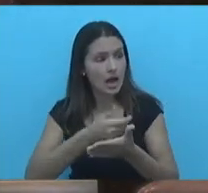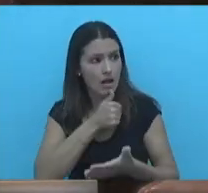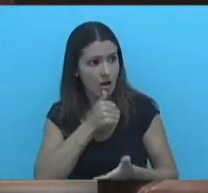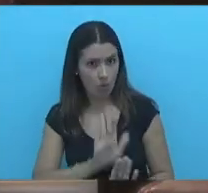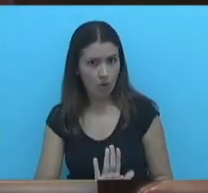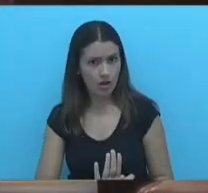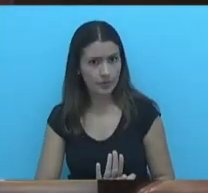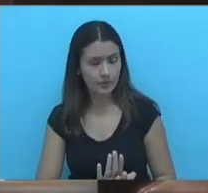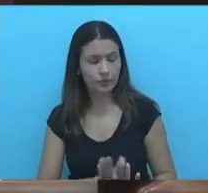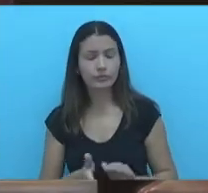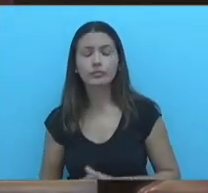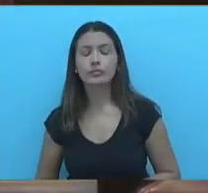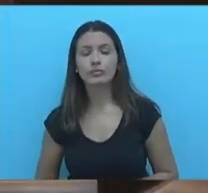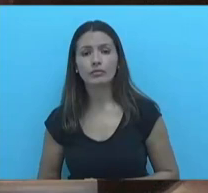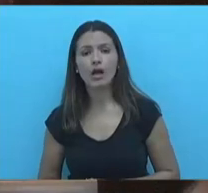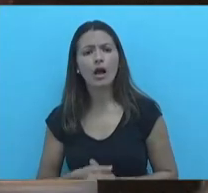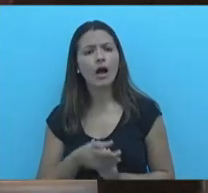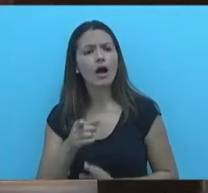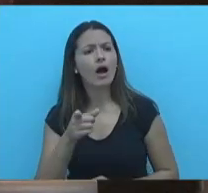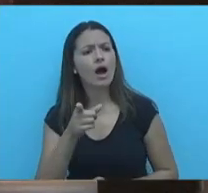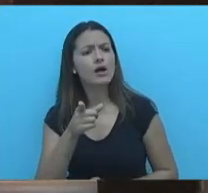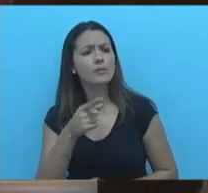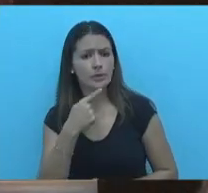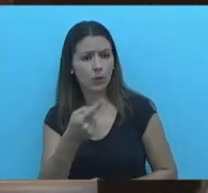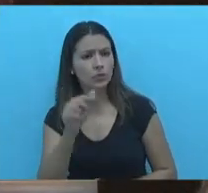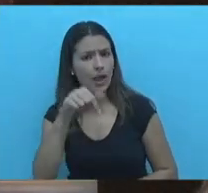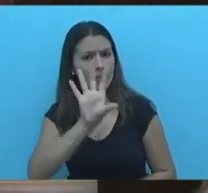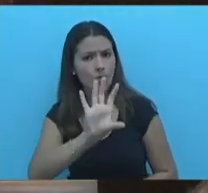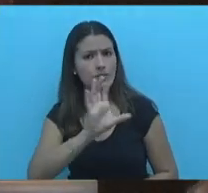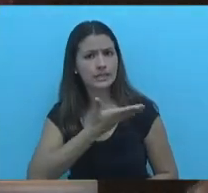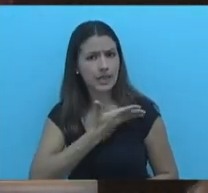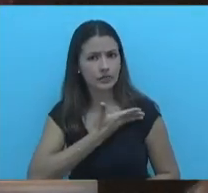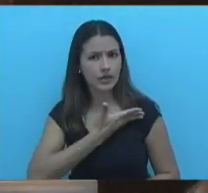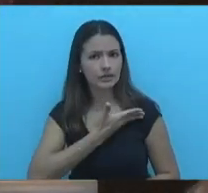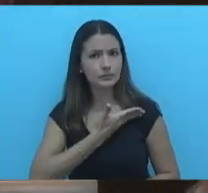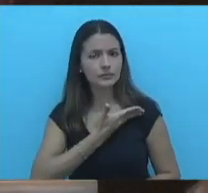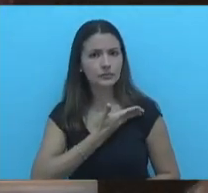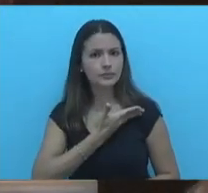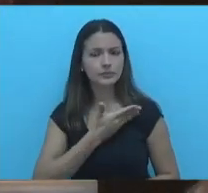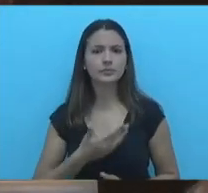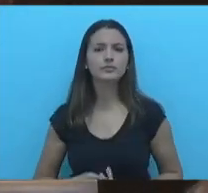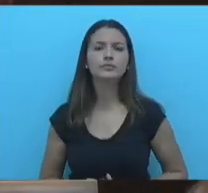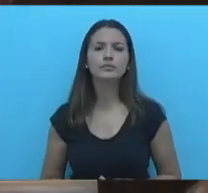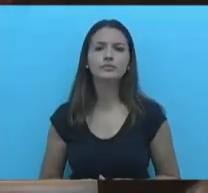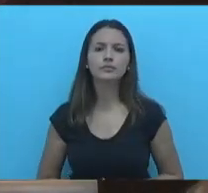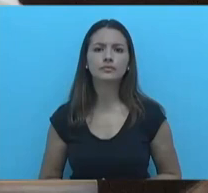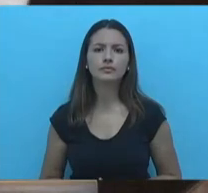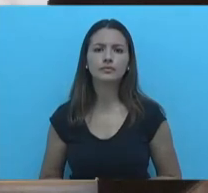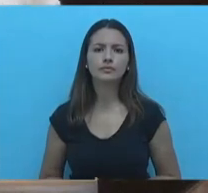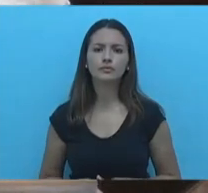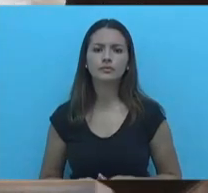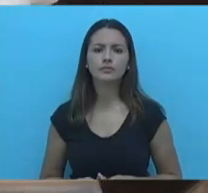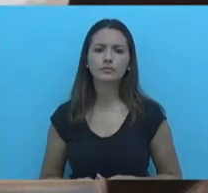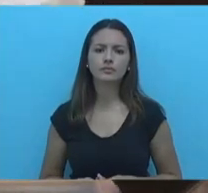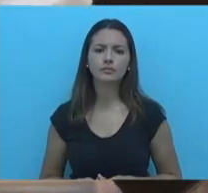presidente, que en la provincia de Santa Fe, a pesar de